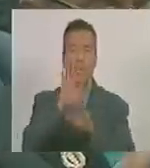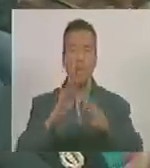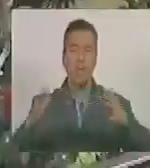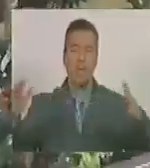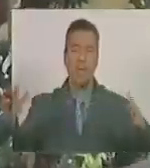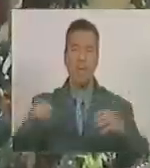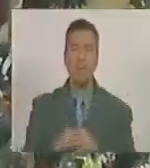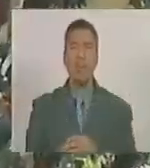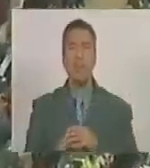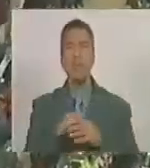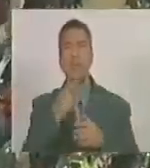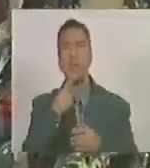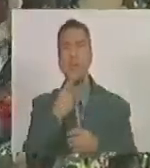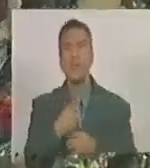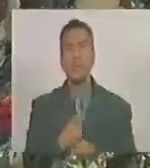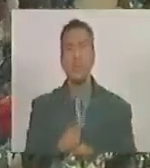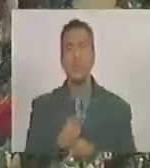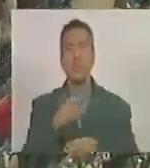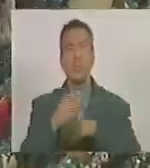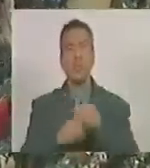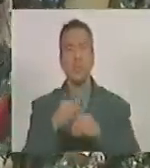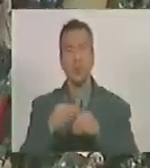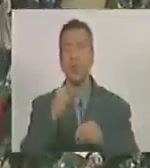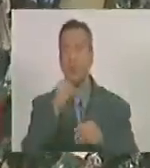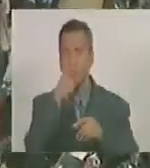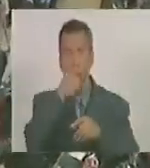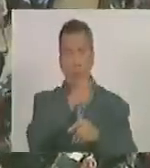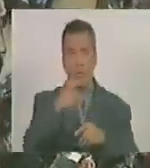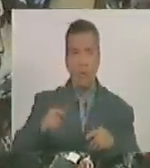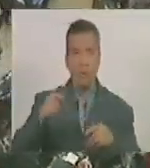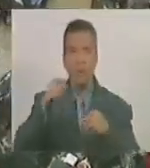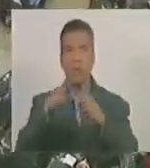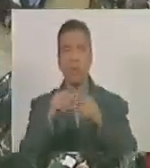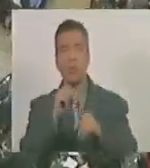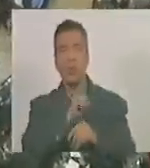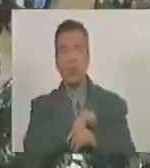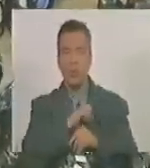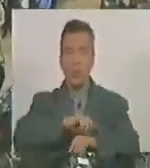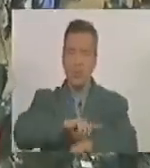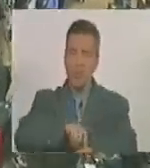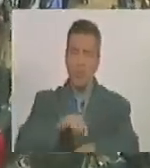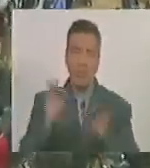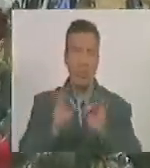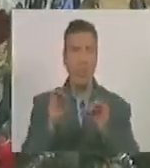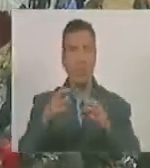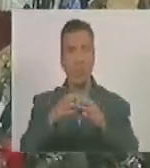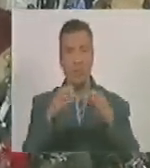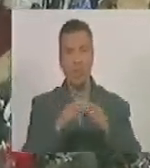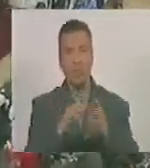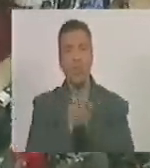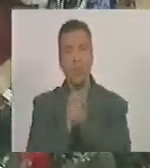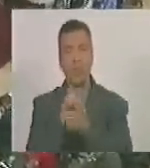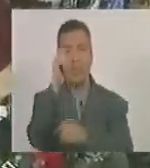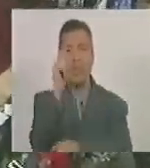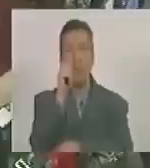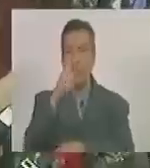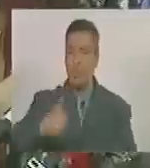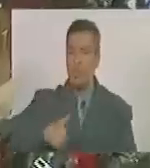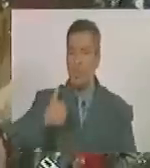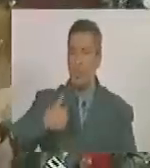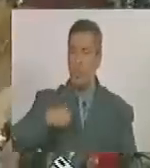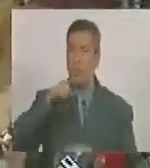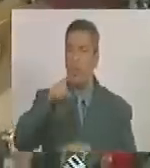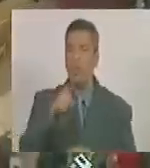grande y nos decía, la causa de los pueblos no admite demoras. Desde este Grupo de Amistad Parlamentaria aprovechamos